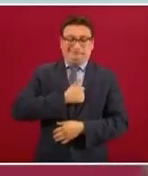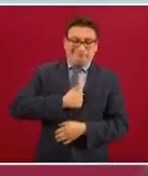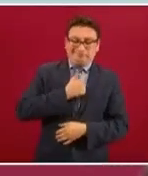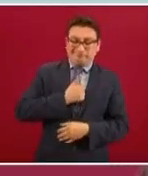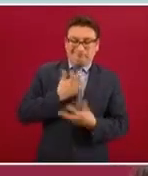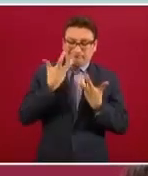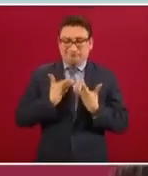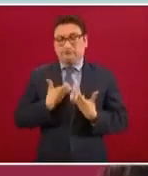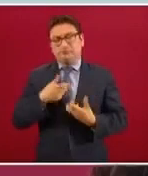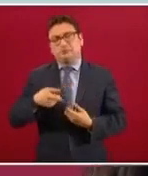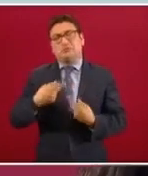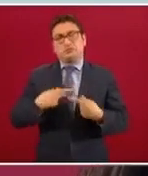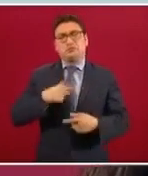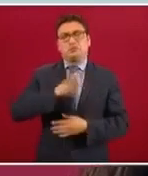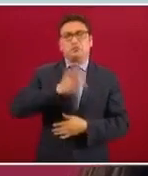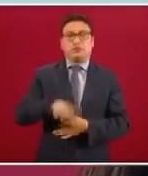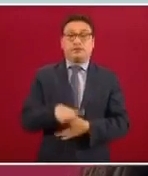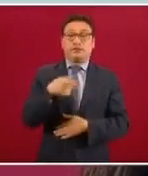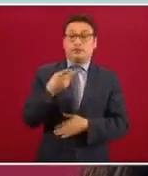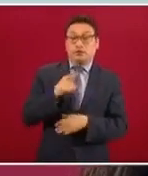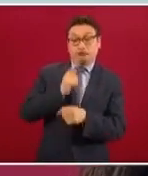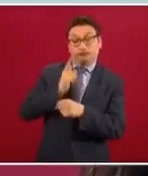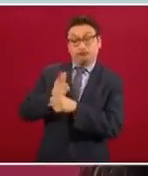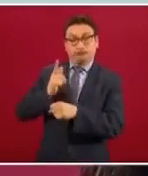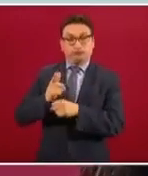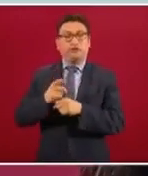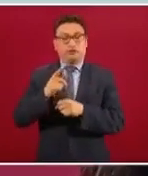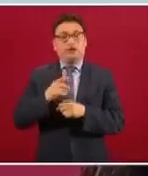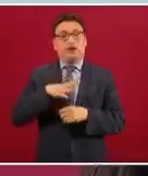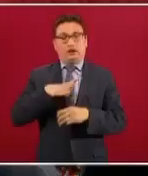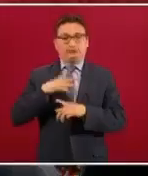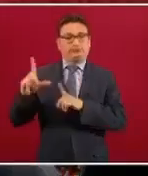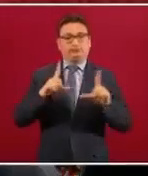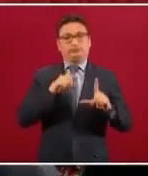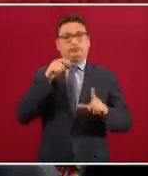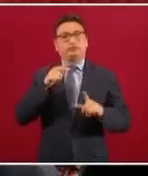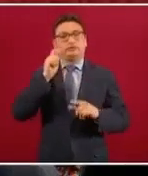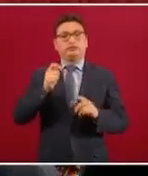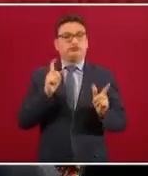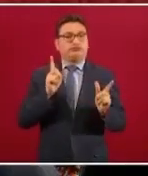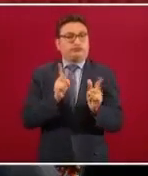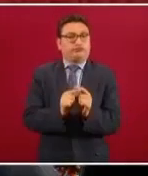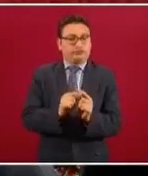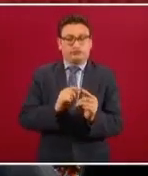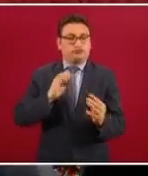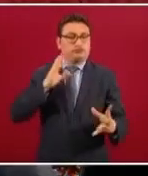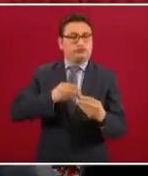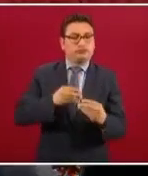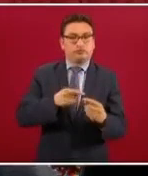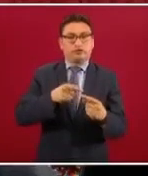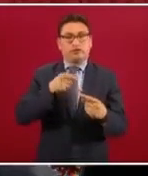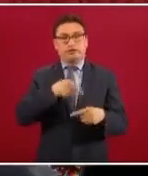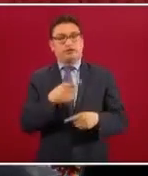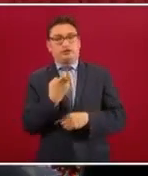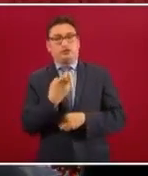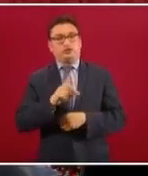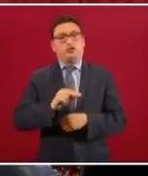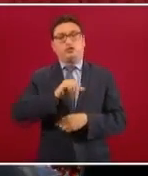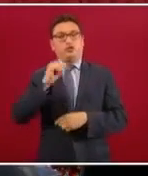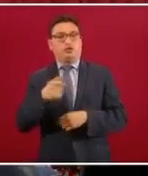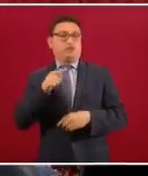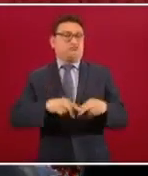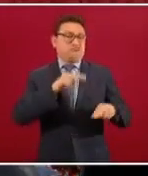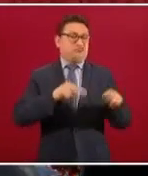desafortunadamente perdieron la vida. Y lo que encontramos se ve en la siguiente diapositiva con el resumen de, bueno, esta no, la siguiente,